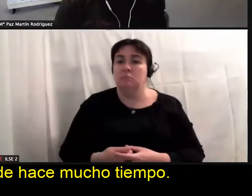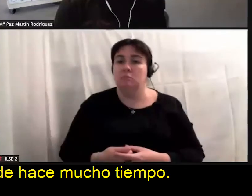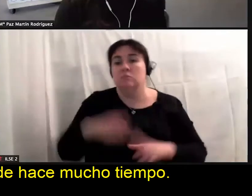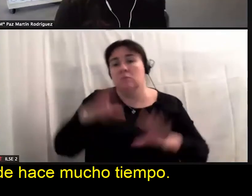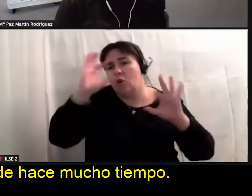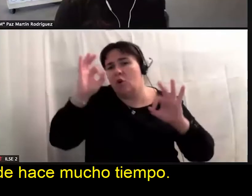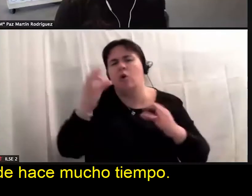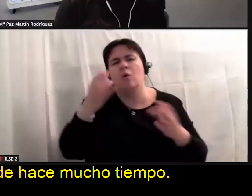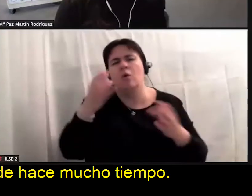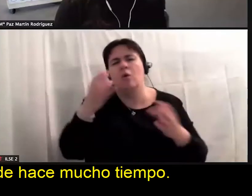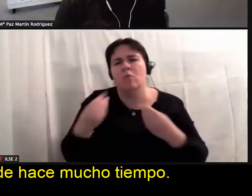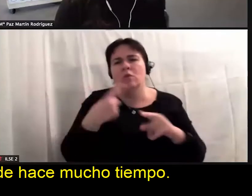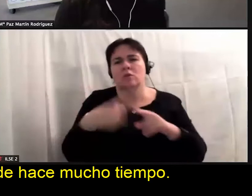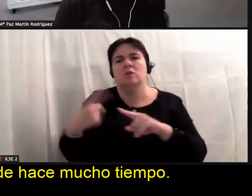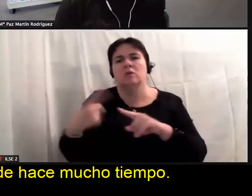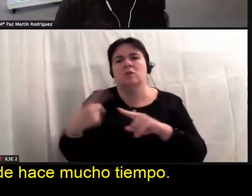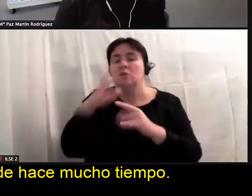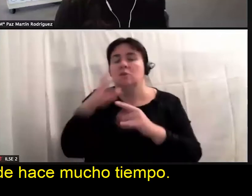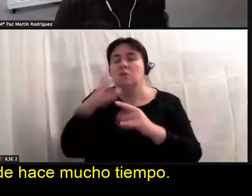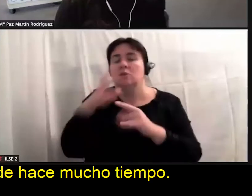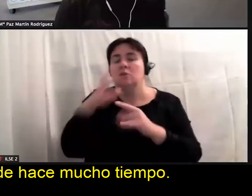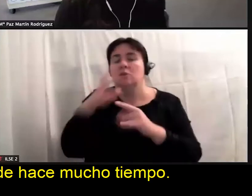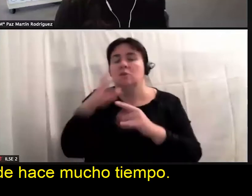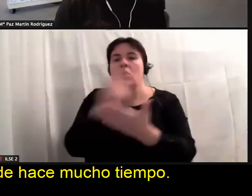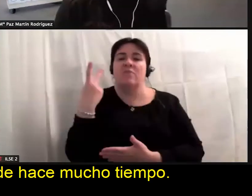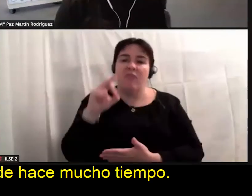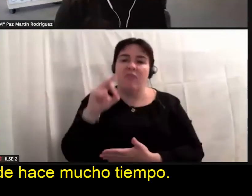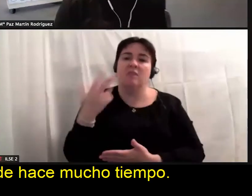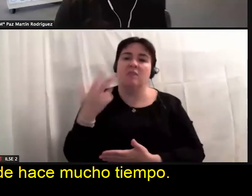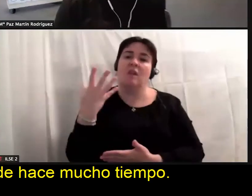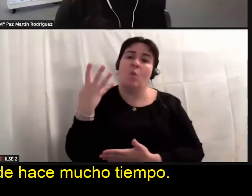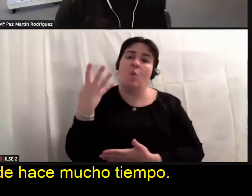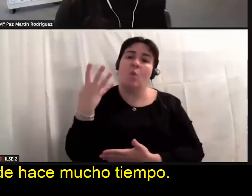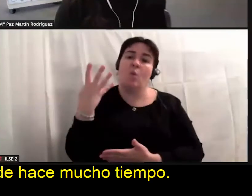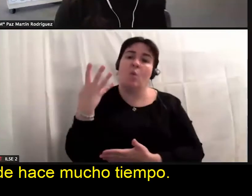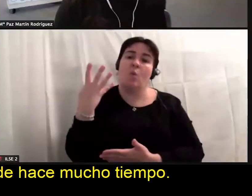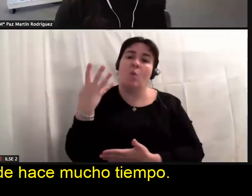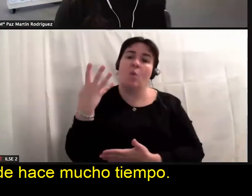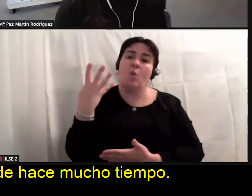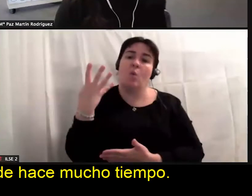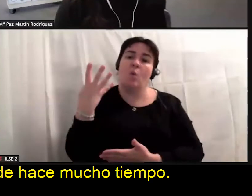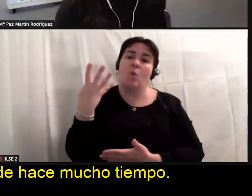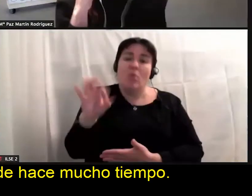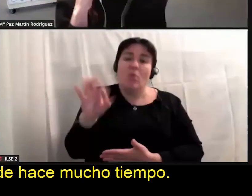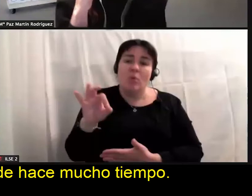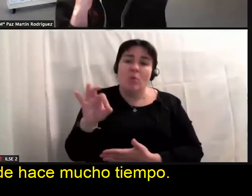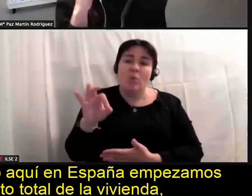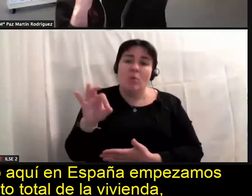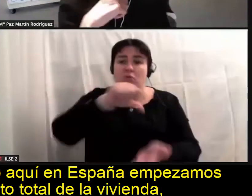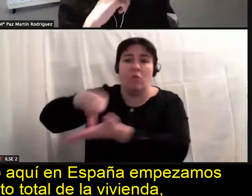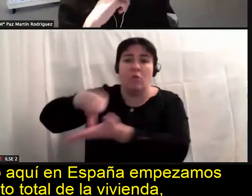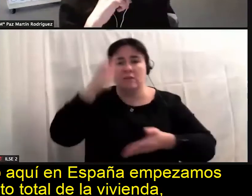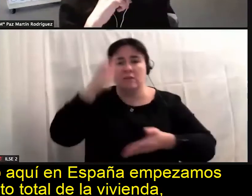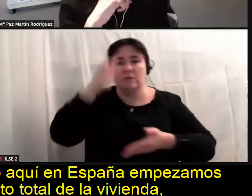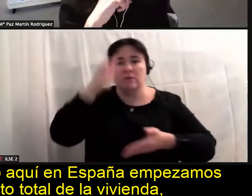diseños están hechos hace 20 o 40 o 50 o incluso siglos, ¿no? De las ciudades y los pueblos, ¿no? Pero yo siempre